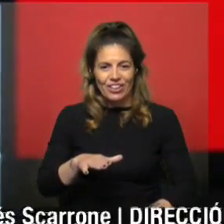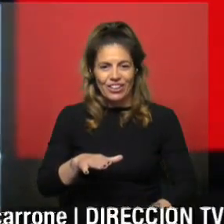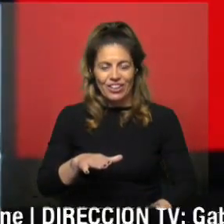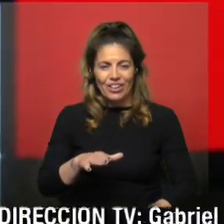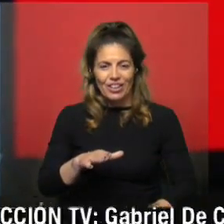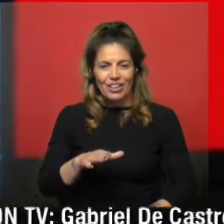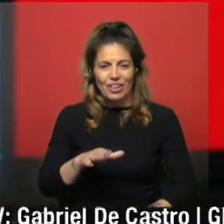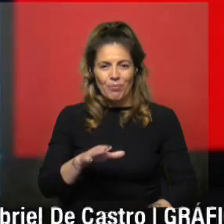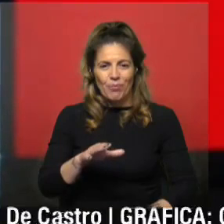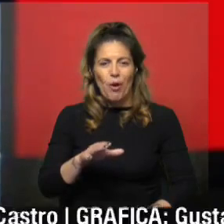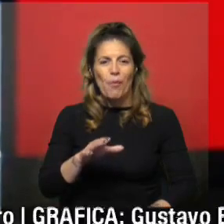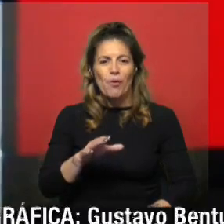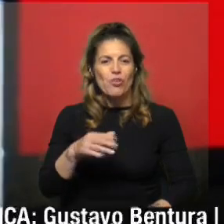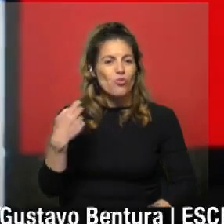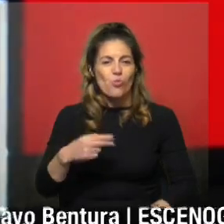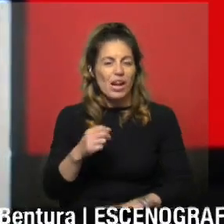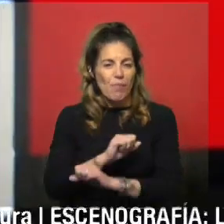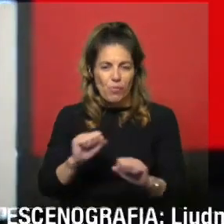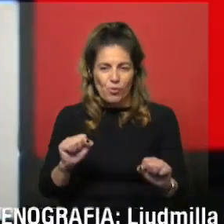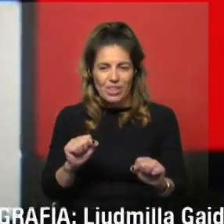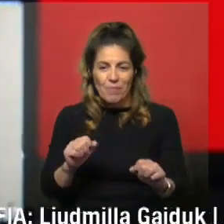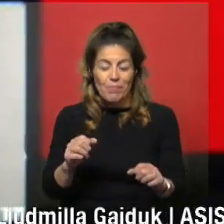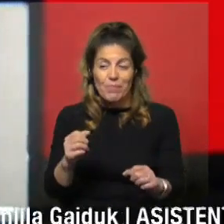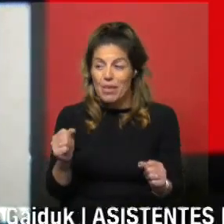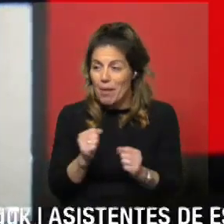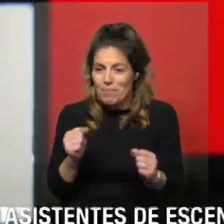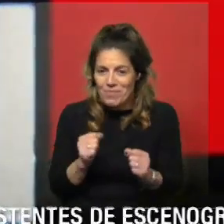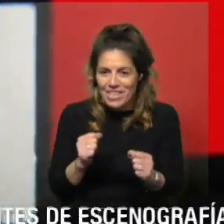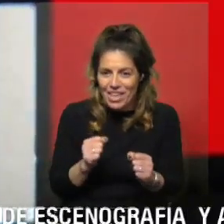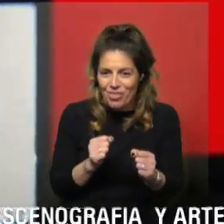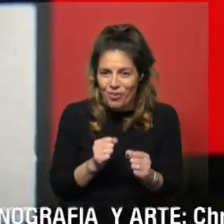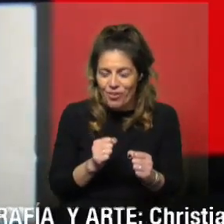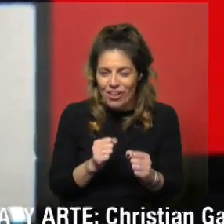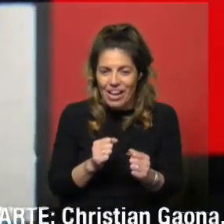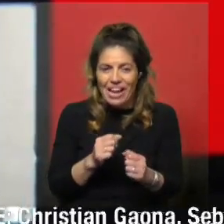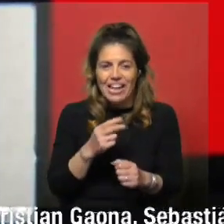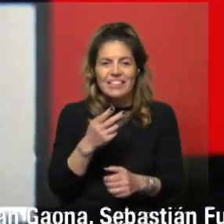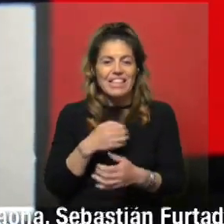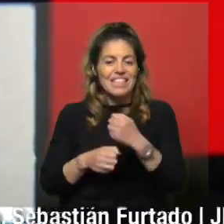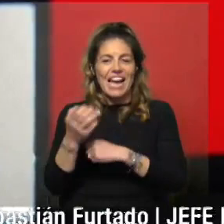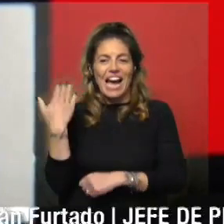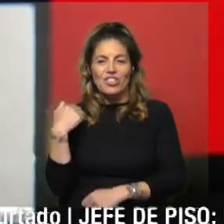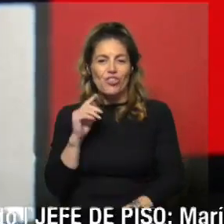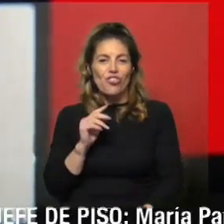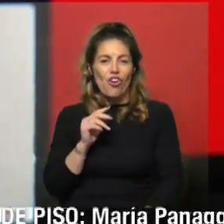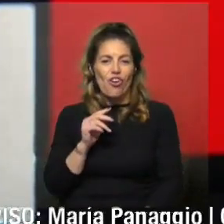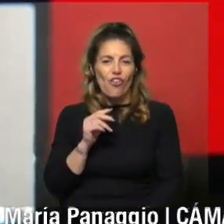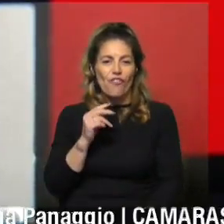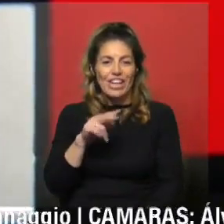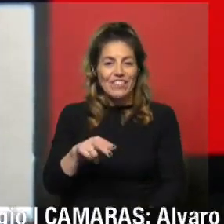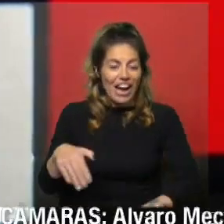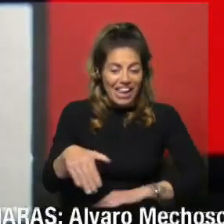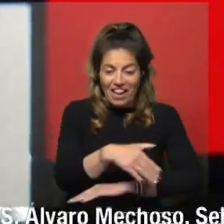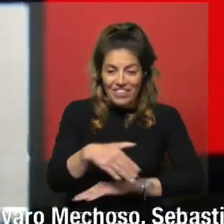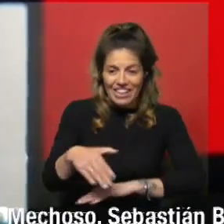dice comúnmente nunca y terror este hasta hace un par de años ni siquiera bajaba a la Vereda